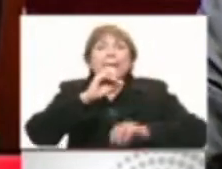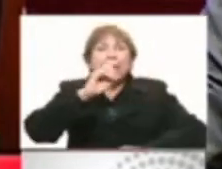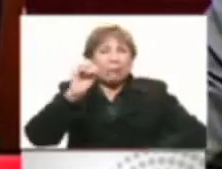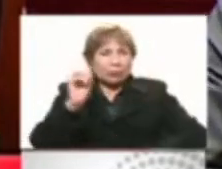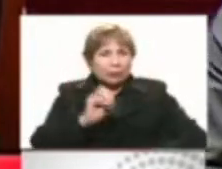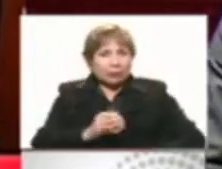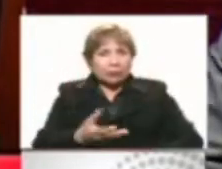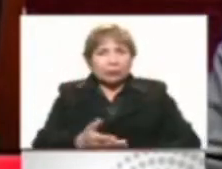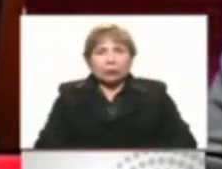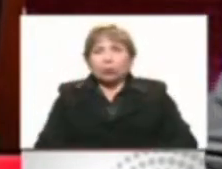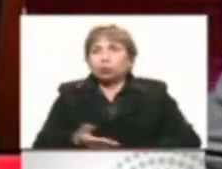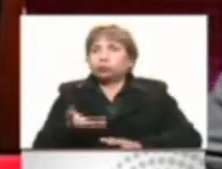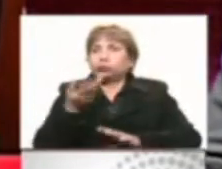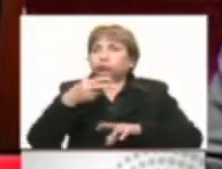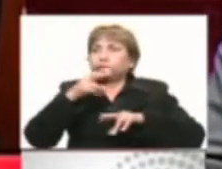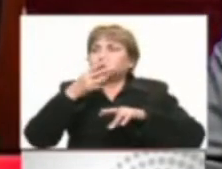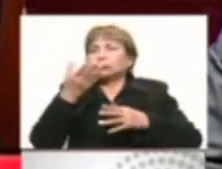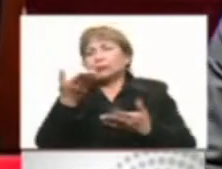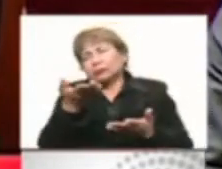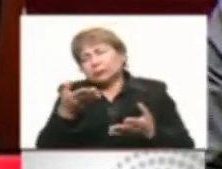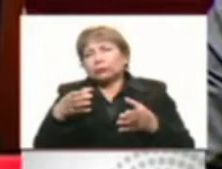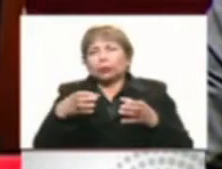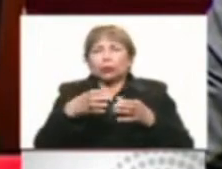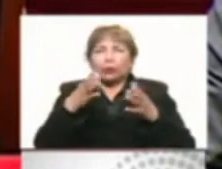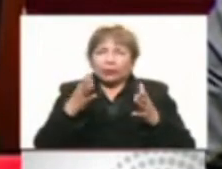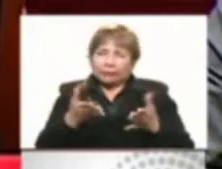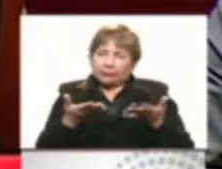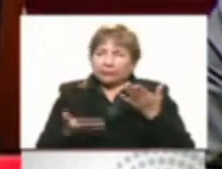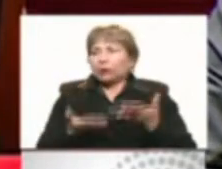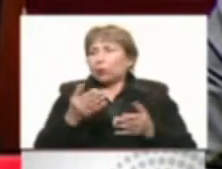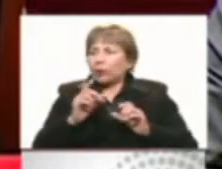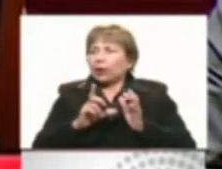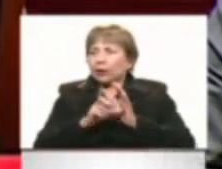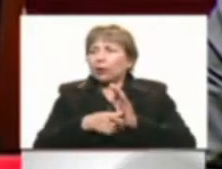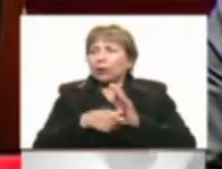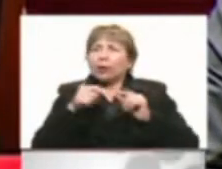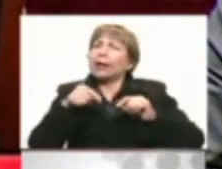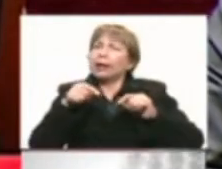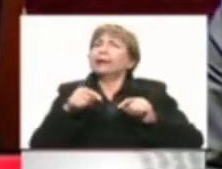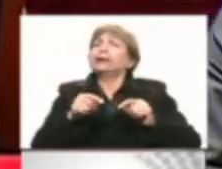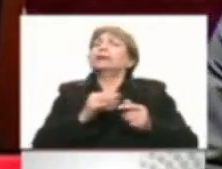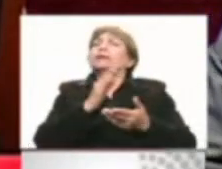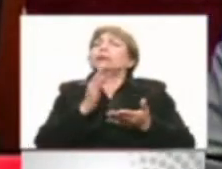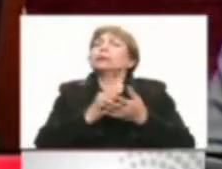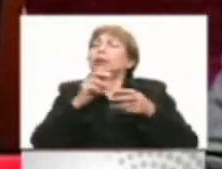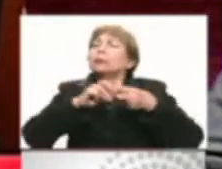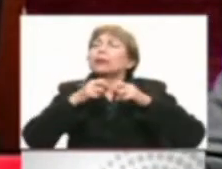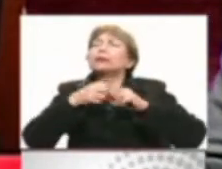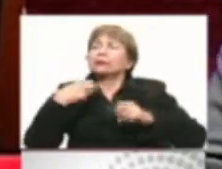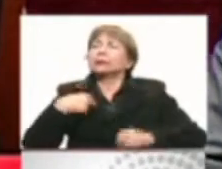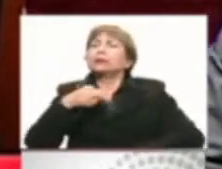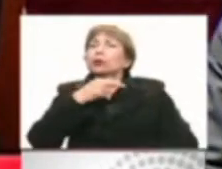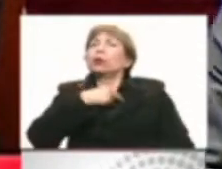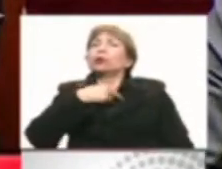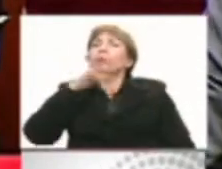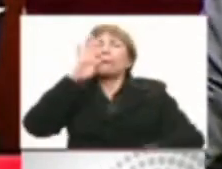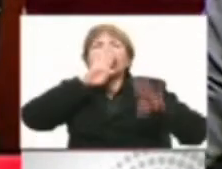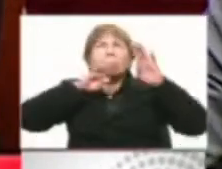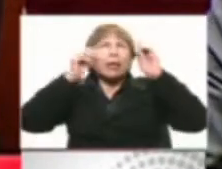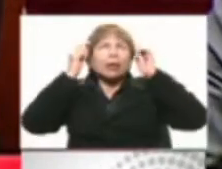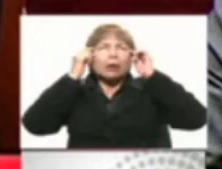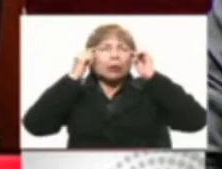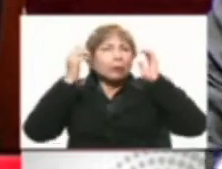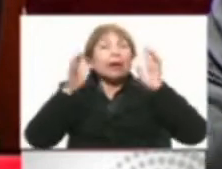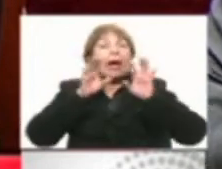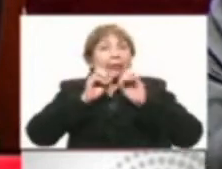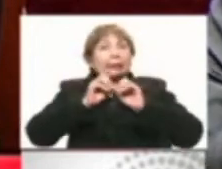9%, señores congresistas. Y desde luego este es un problema que sí nos preocupa, pero hay que tener en